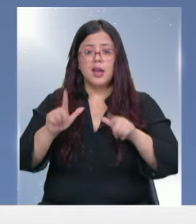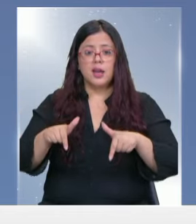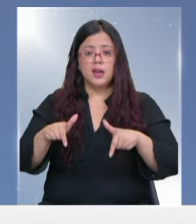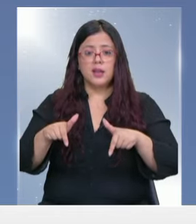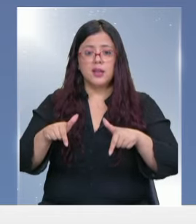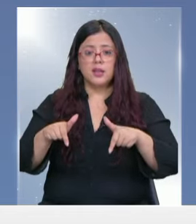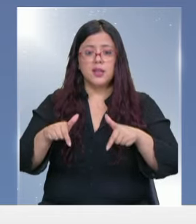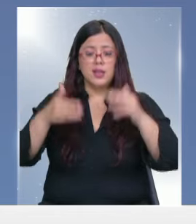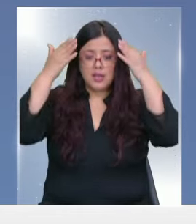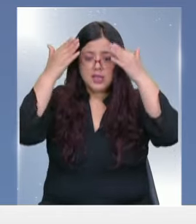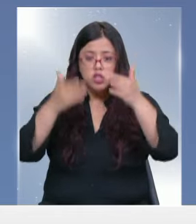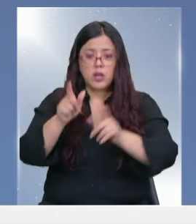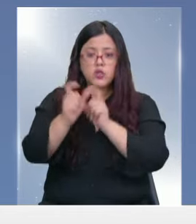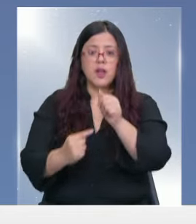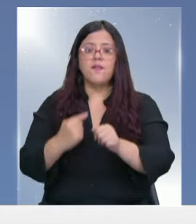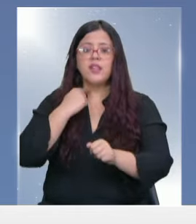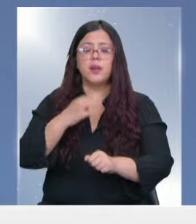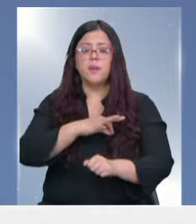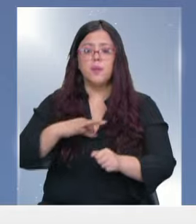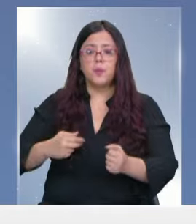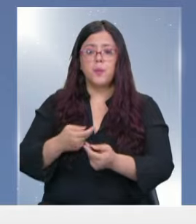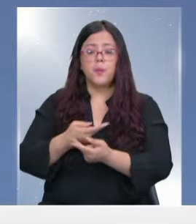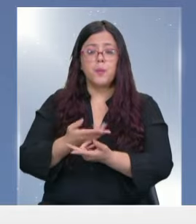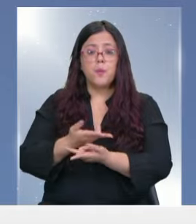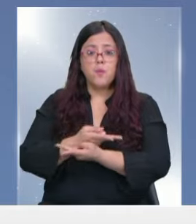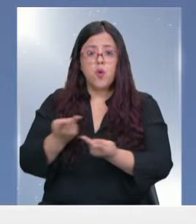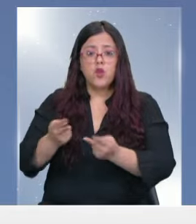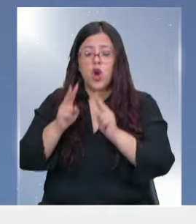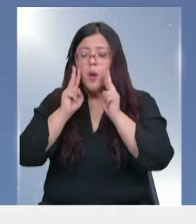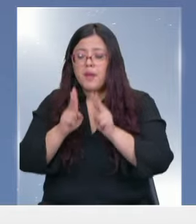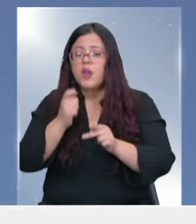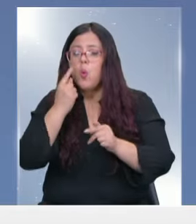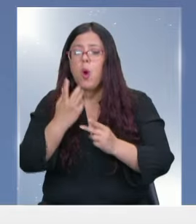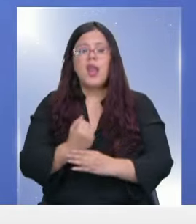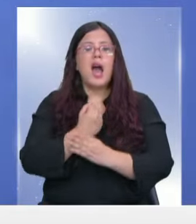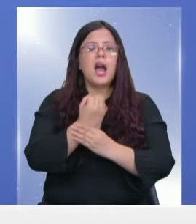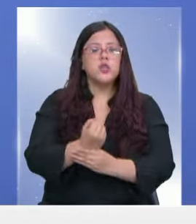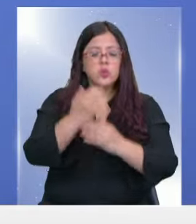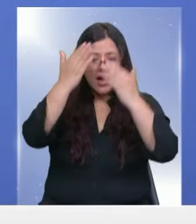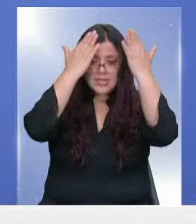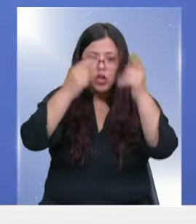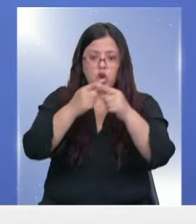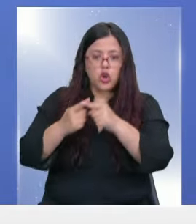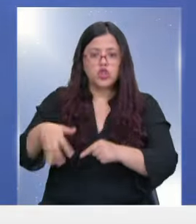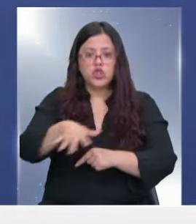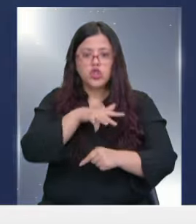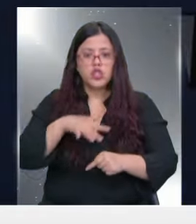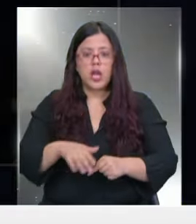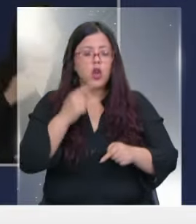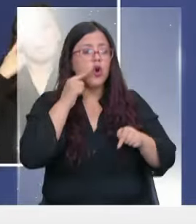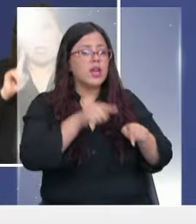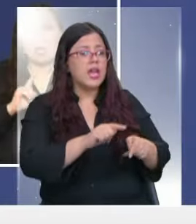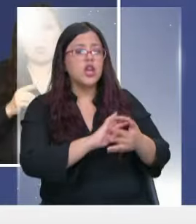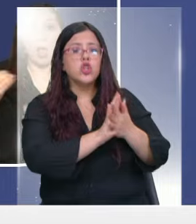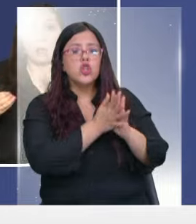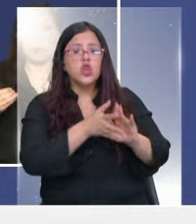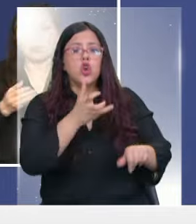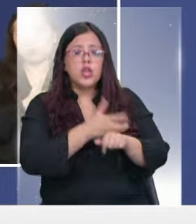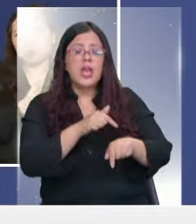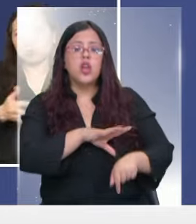Ministerio Público, para ver cuáles son los apoyos psicosociales que son necesarios. Pero evidentemente todo lo que sucede